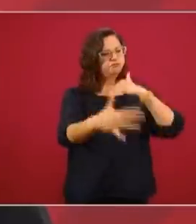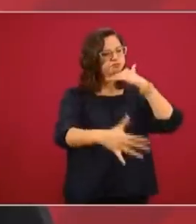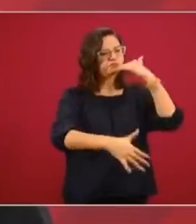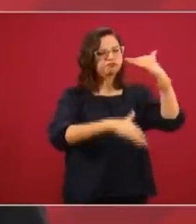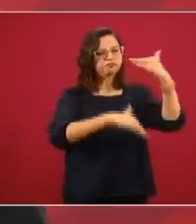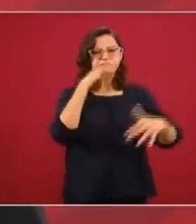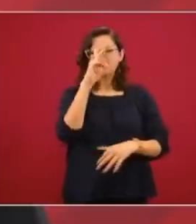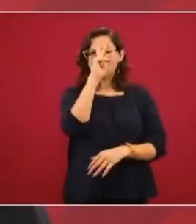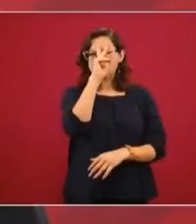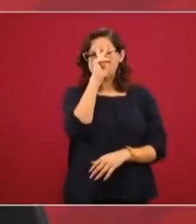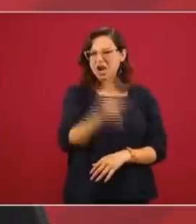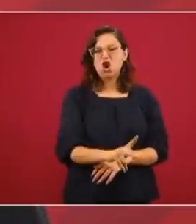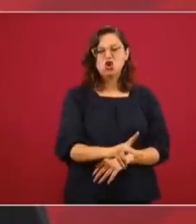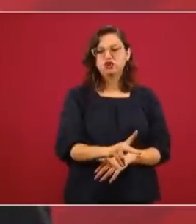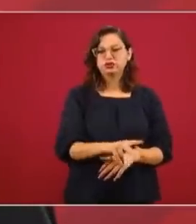Donde quiera que